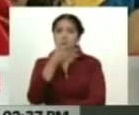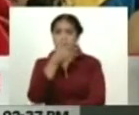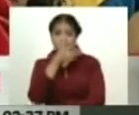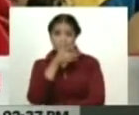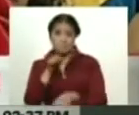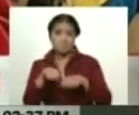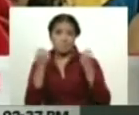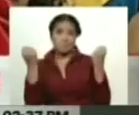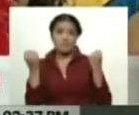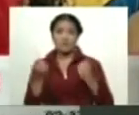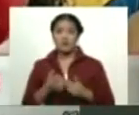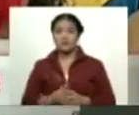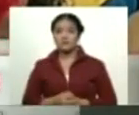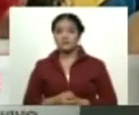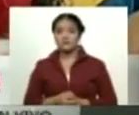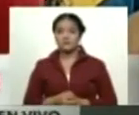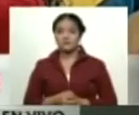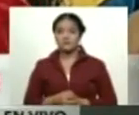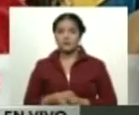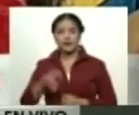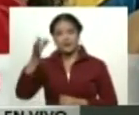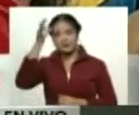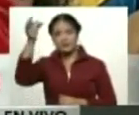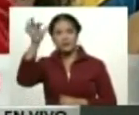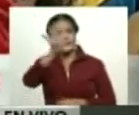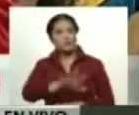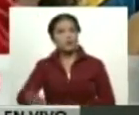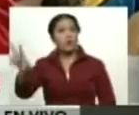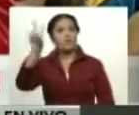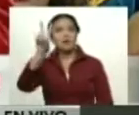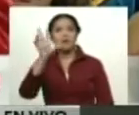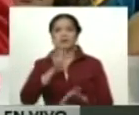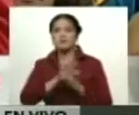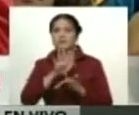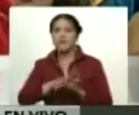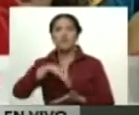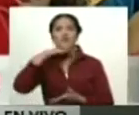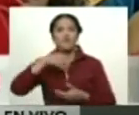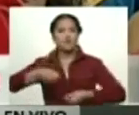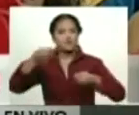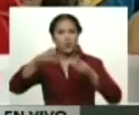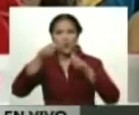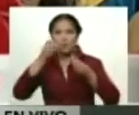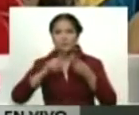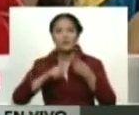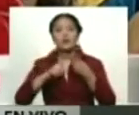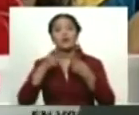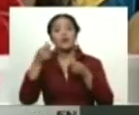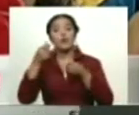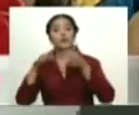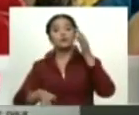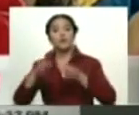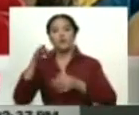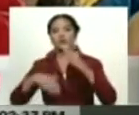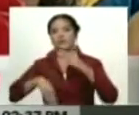la exigencia de todo un país de estabilidad en el abastecimiento y en los precios.